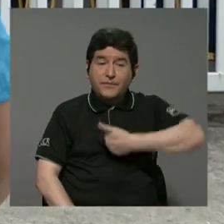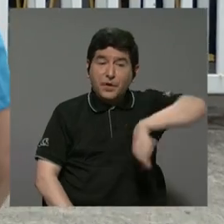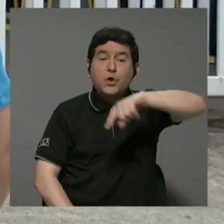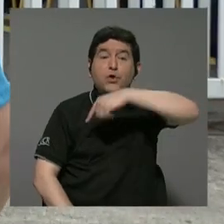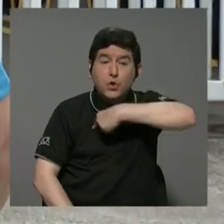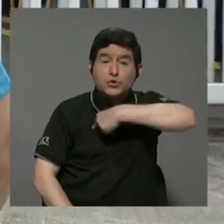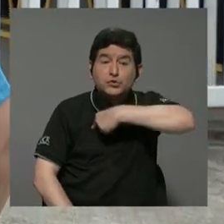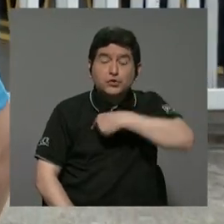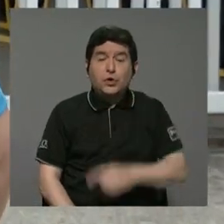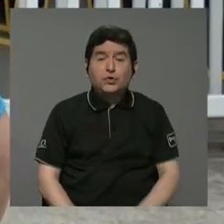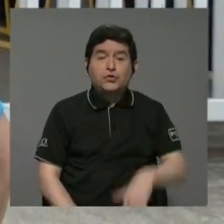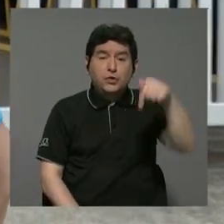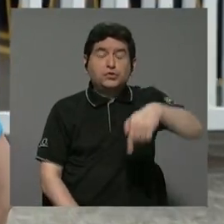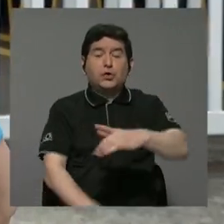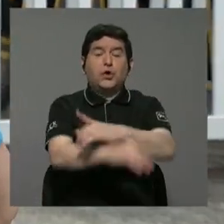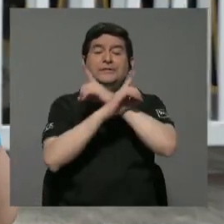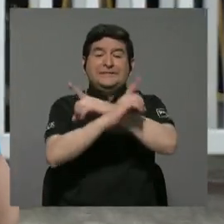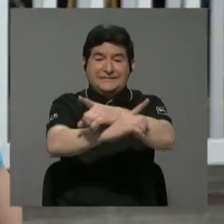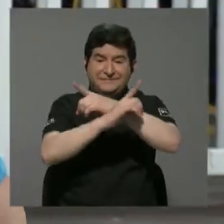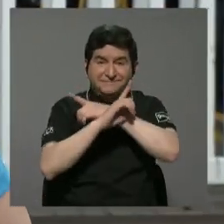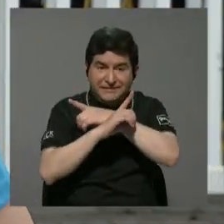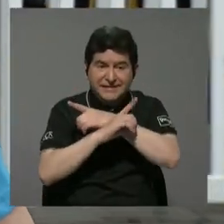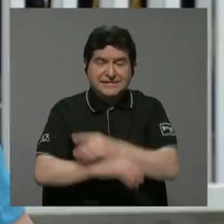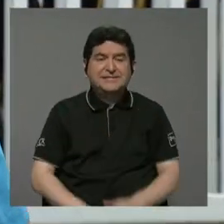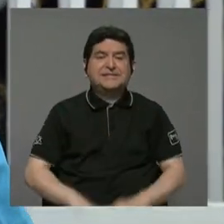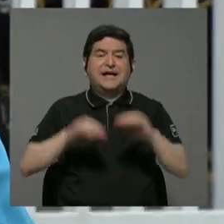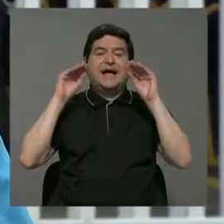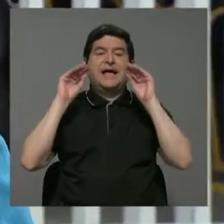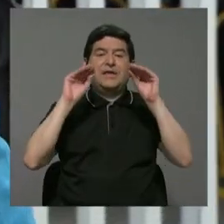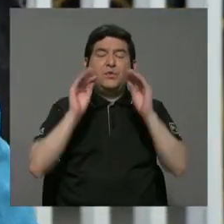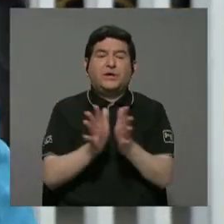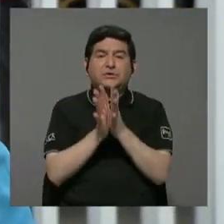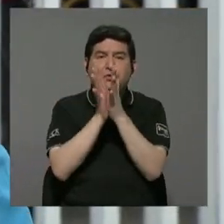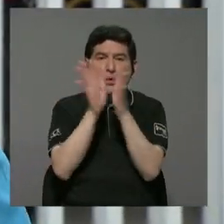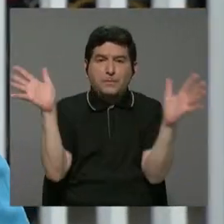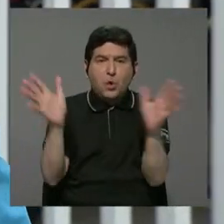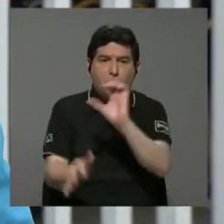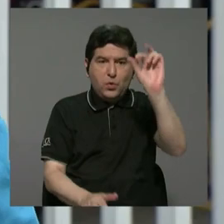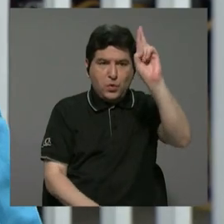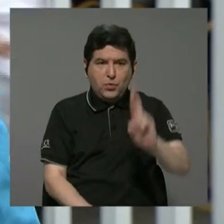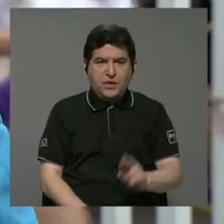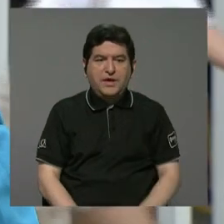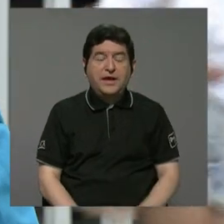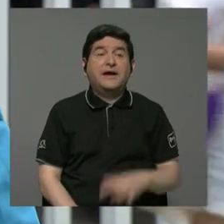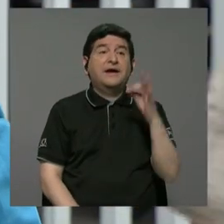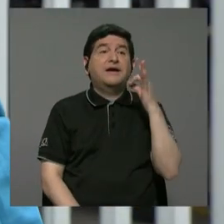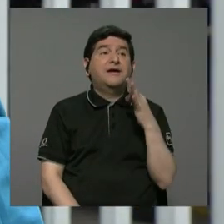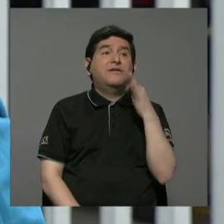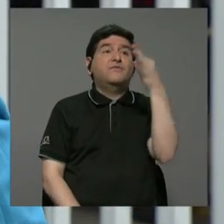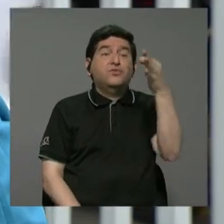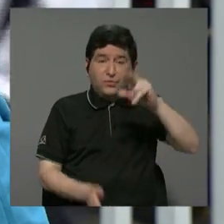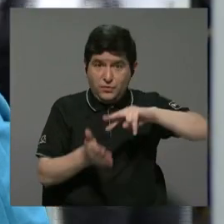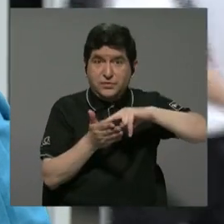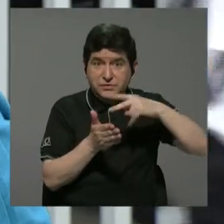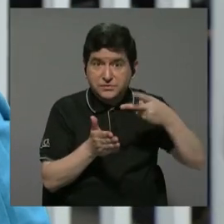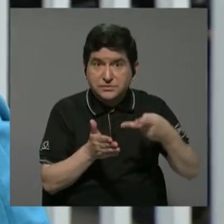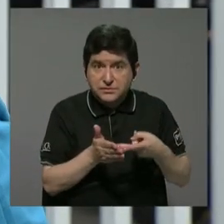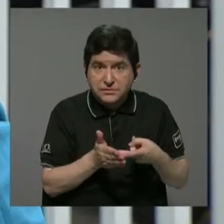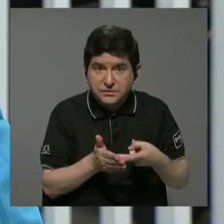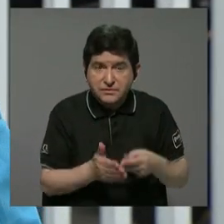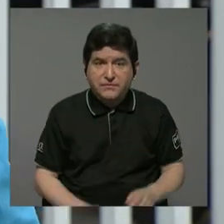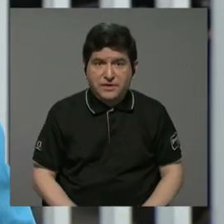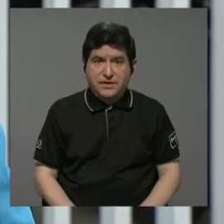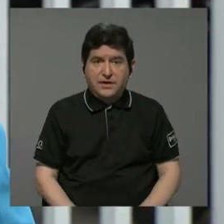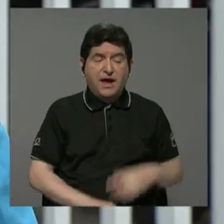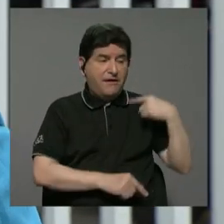Nosotros lo que estamos hoy defendiendo es la educación pública costarricense, que es el futuro de